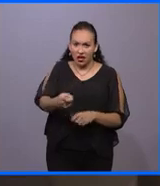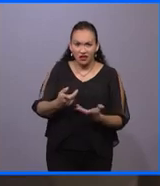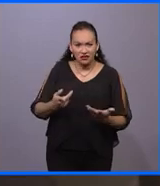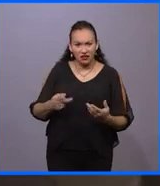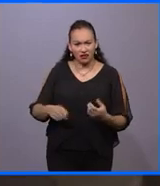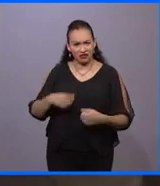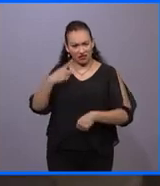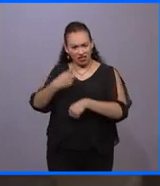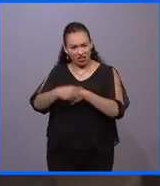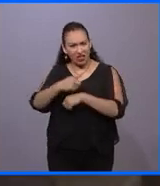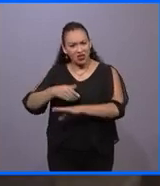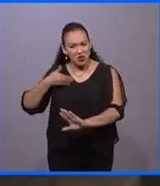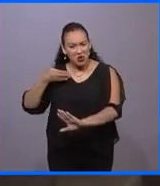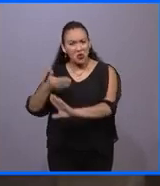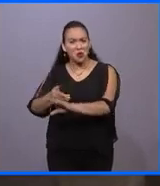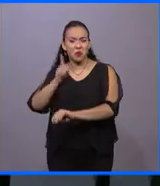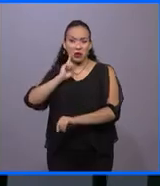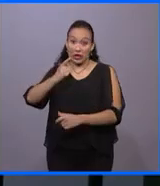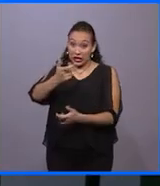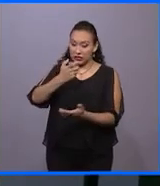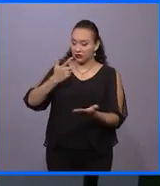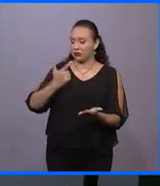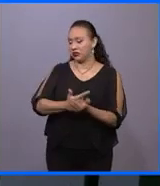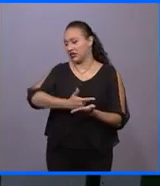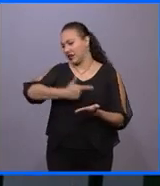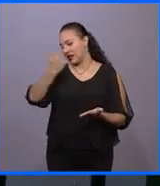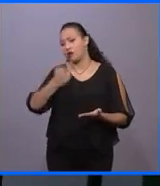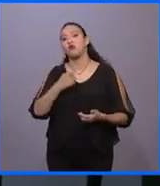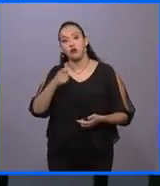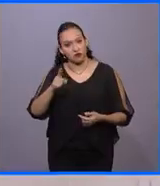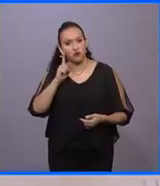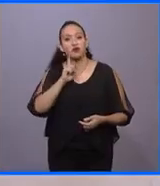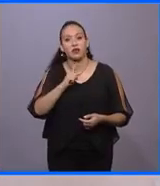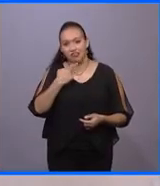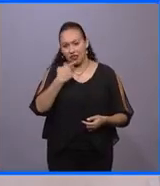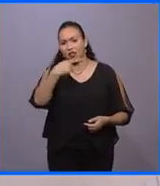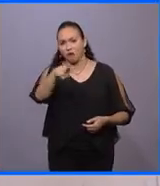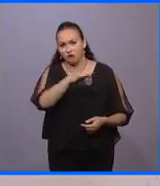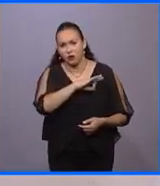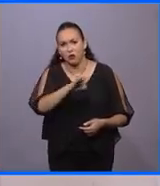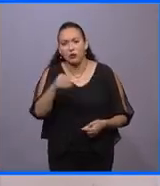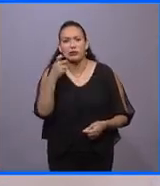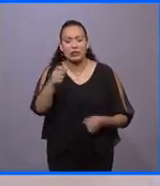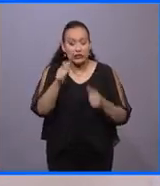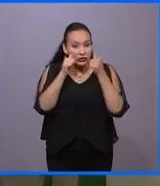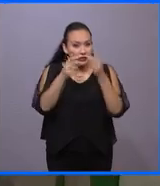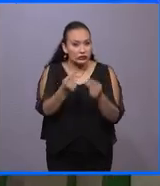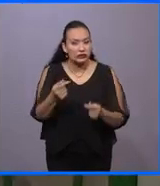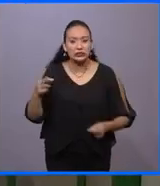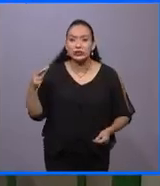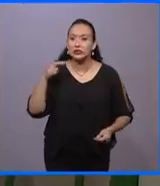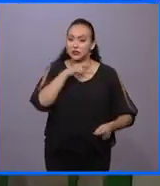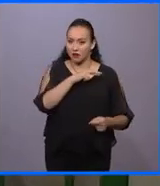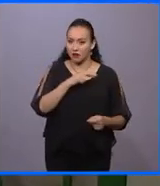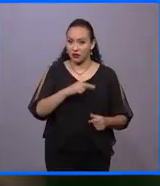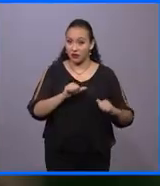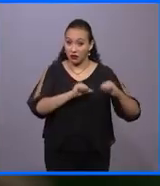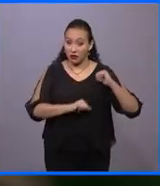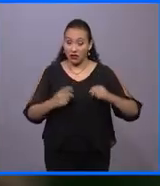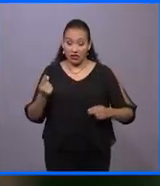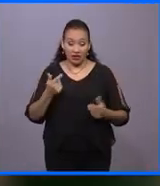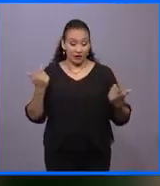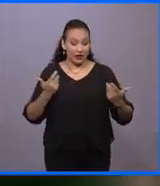tortura sexual especialmente grave, por lo que su denuncia en cualquier parte del proceso penal debe ser atendida sin demora por la autoridad